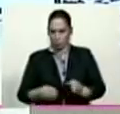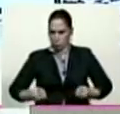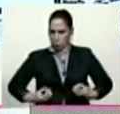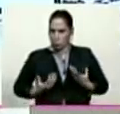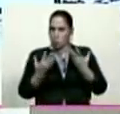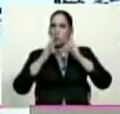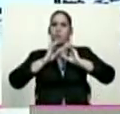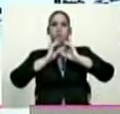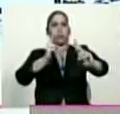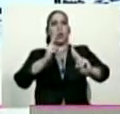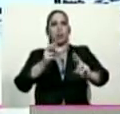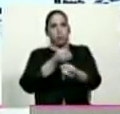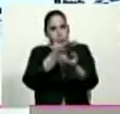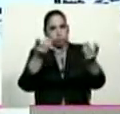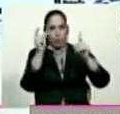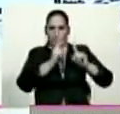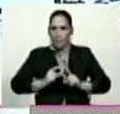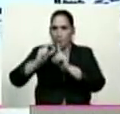respuestas, consignas.